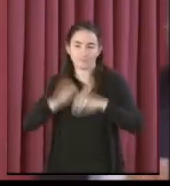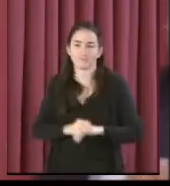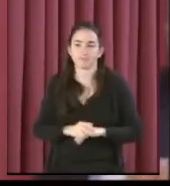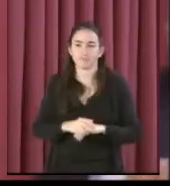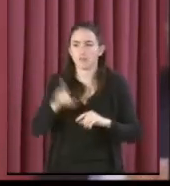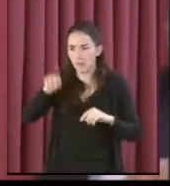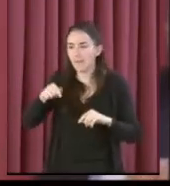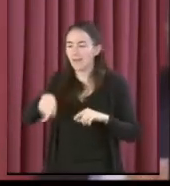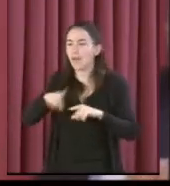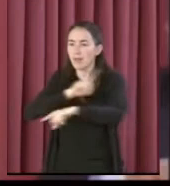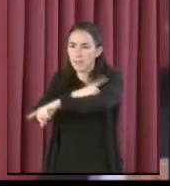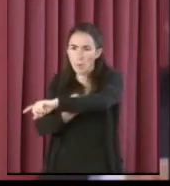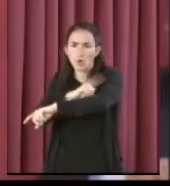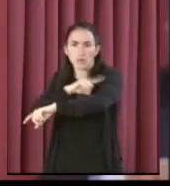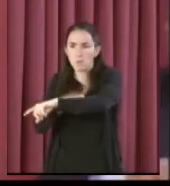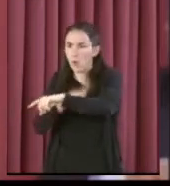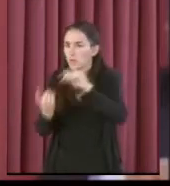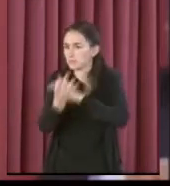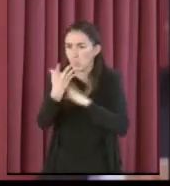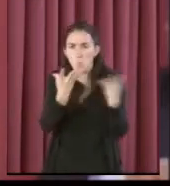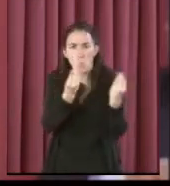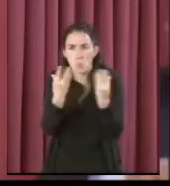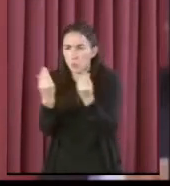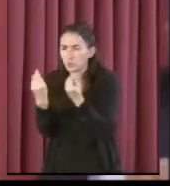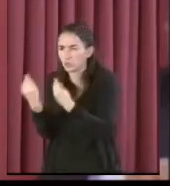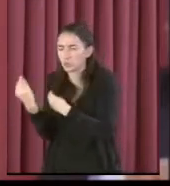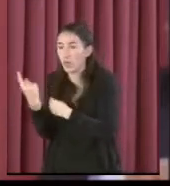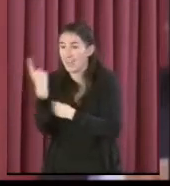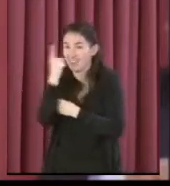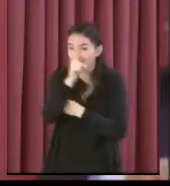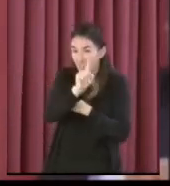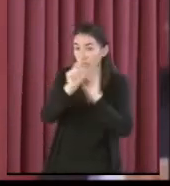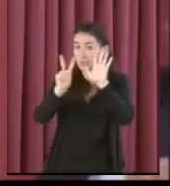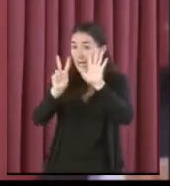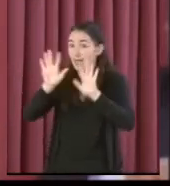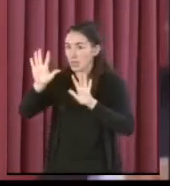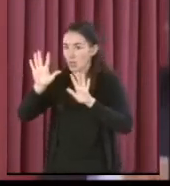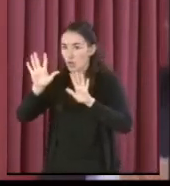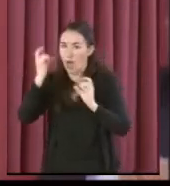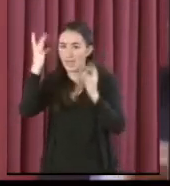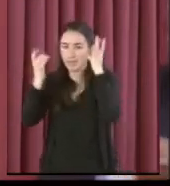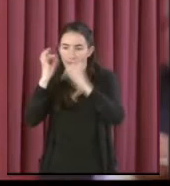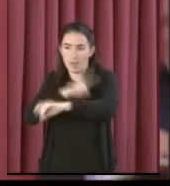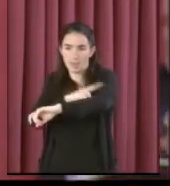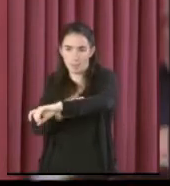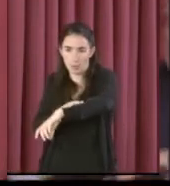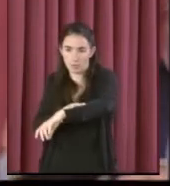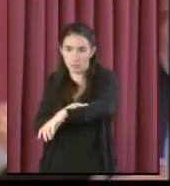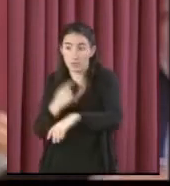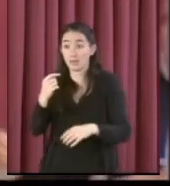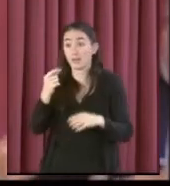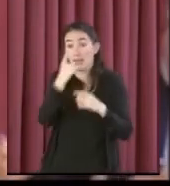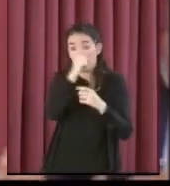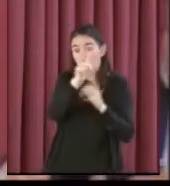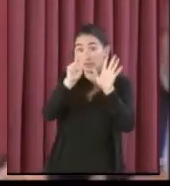que se han organizado en la ciudad de Logroño, una media de 175, de los cuales 50 han sido de carácter nacional